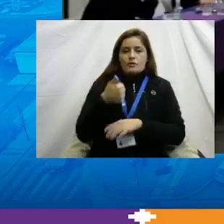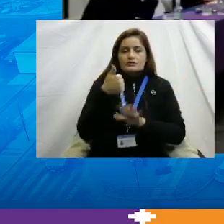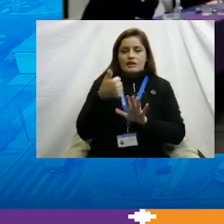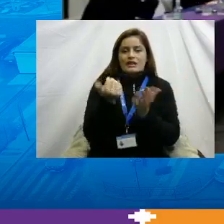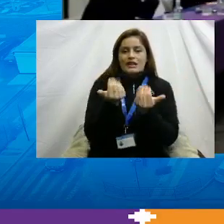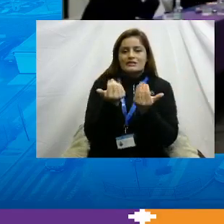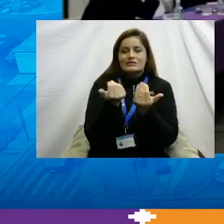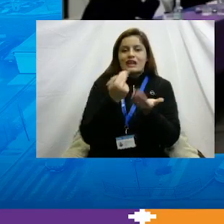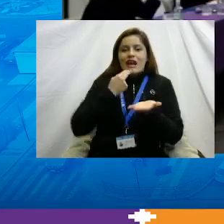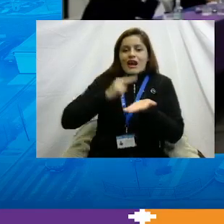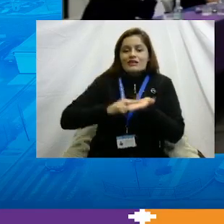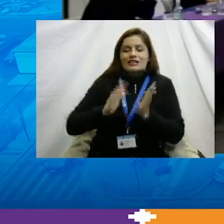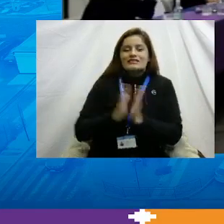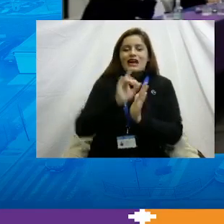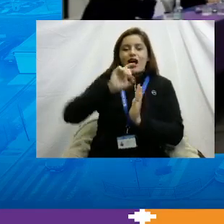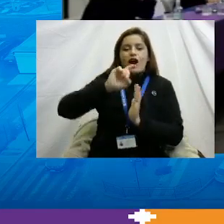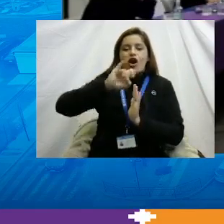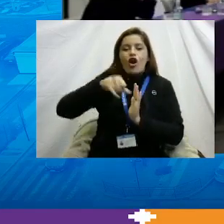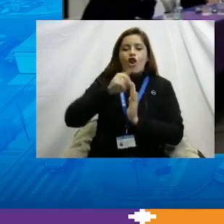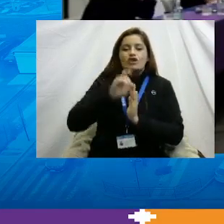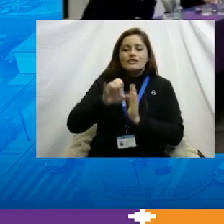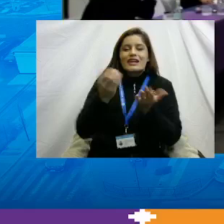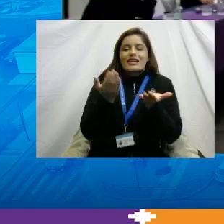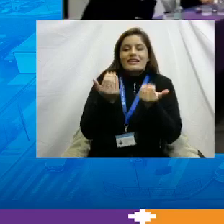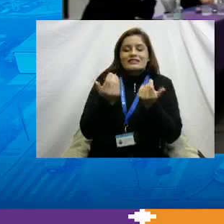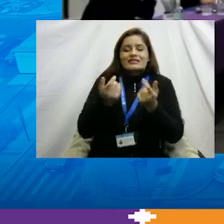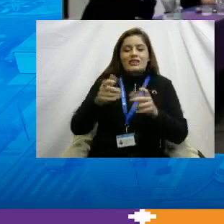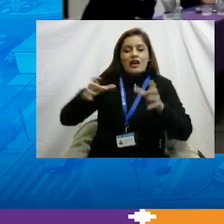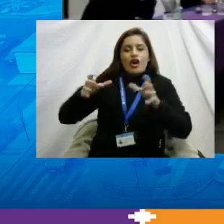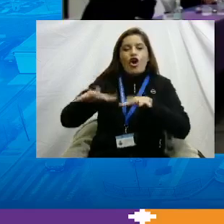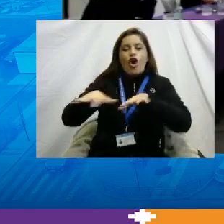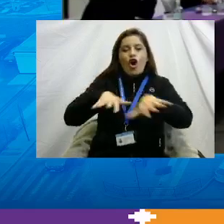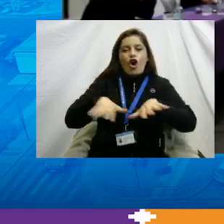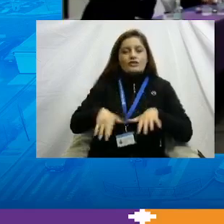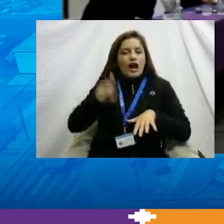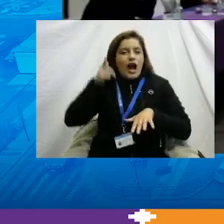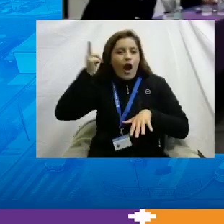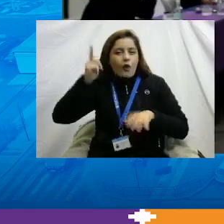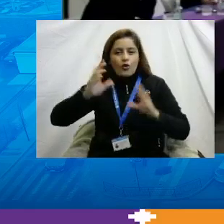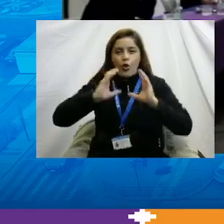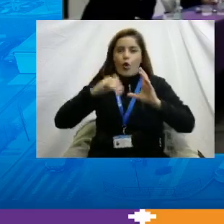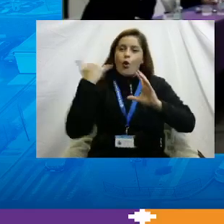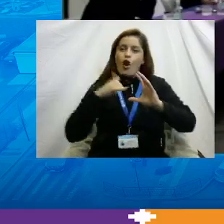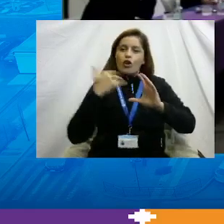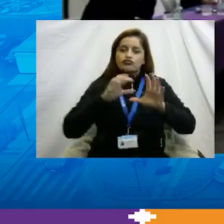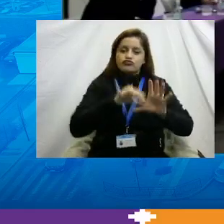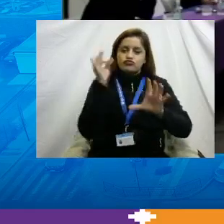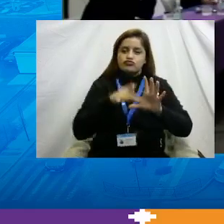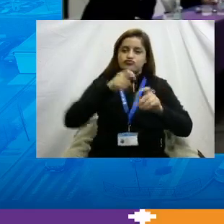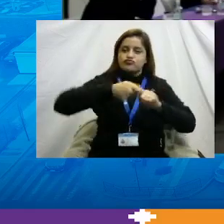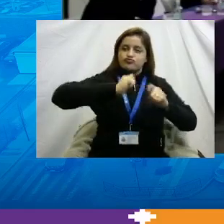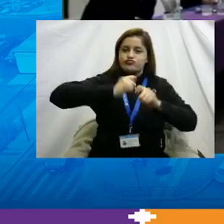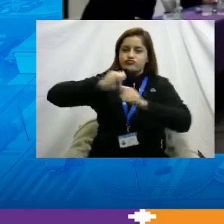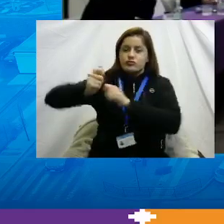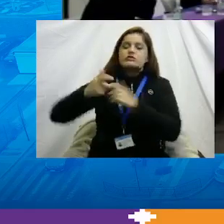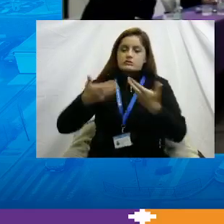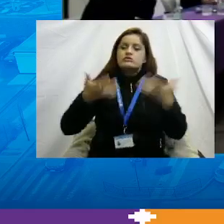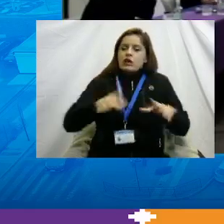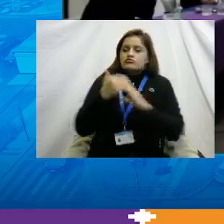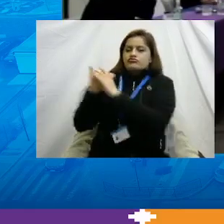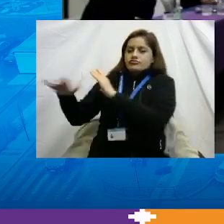Culiplan, solicita permiso municipal, administrador municipal. 2.8, carta de la vecina Arturo Godoy,